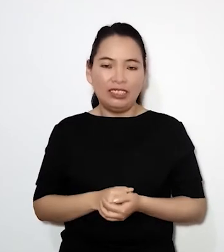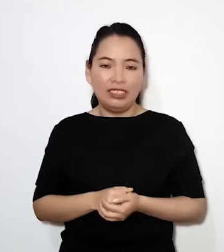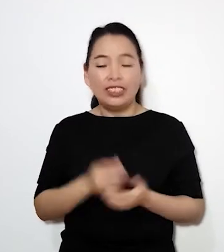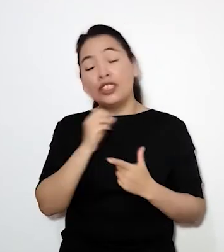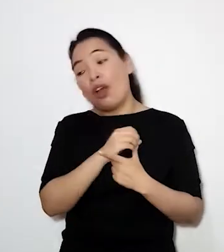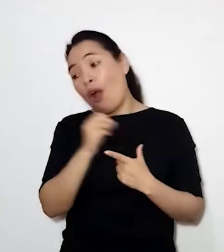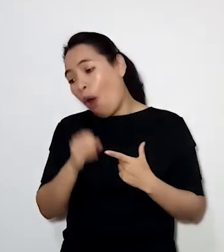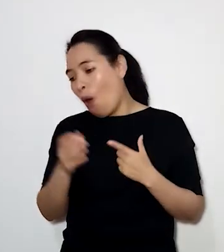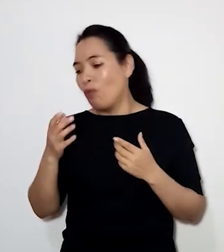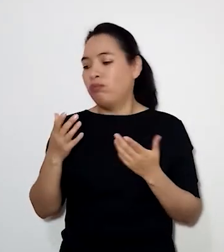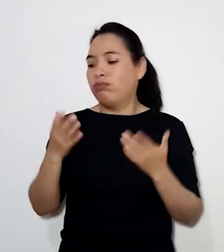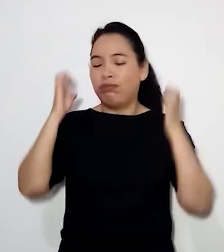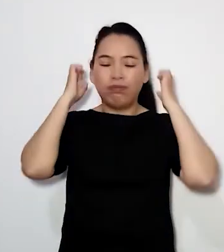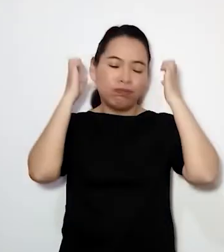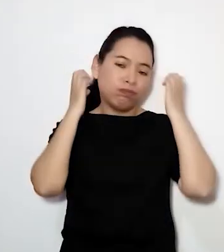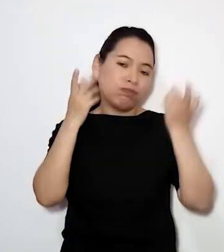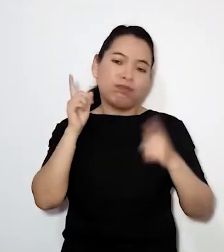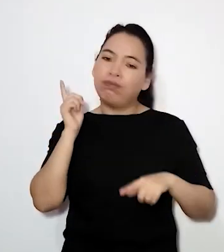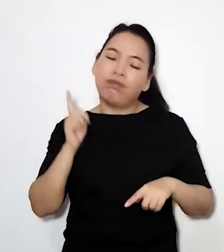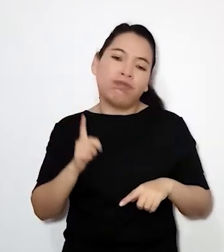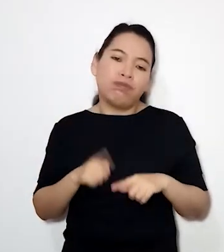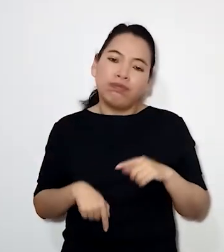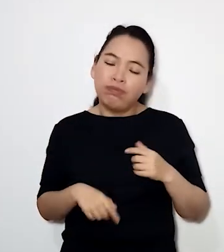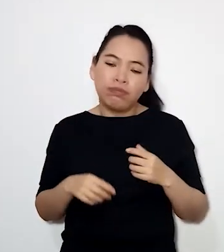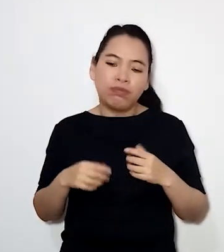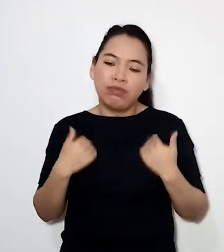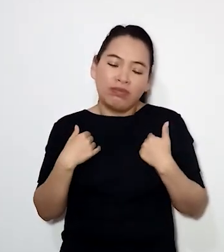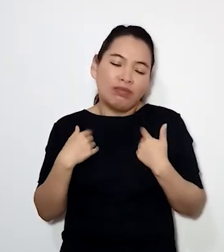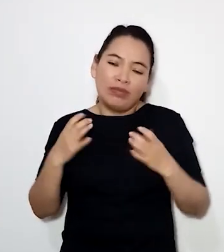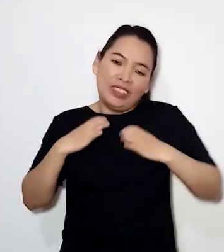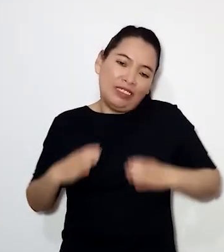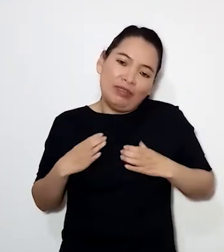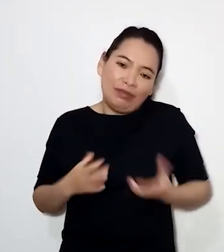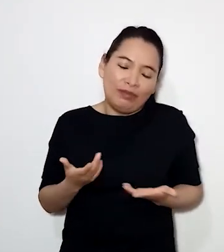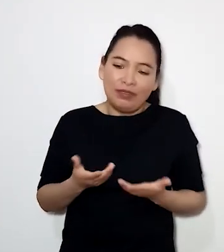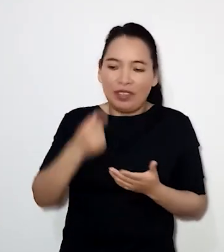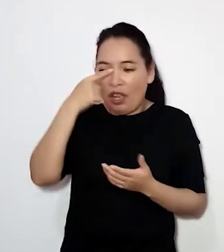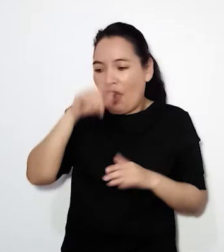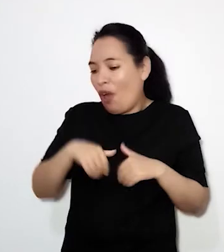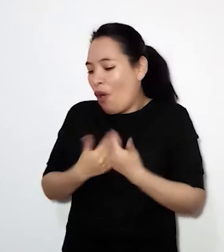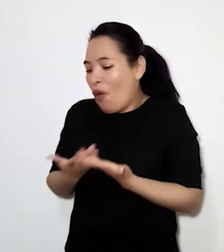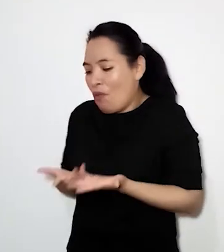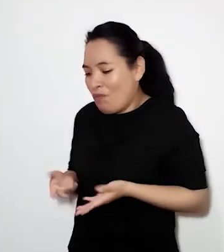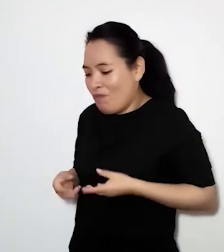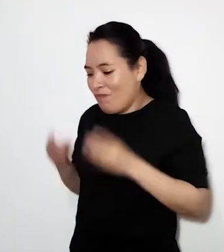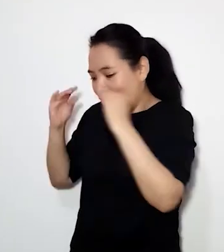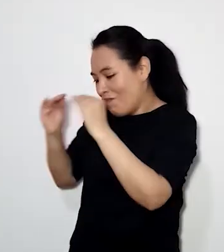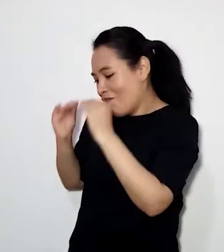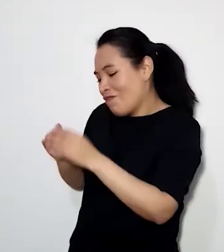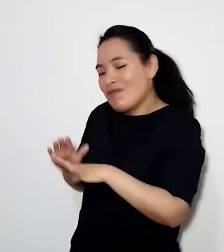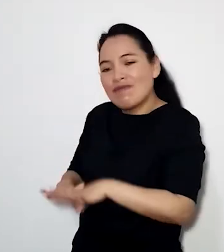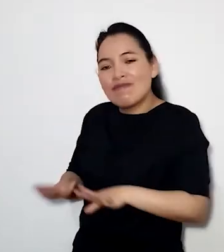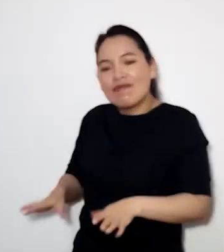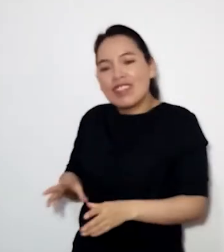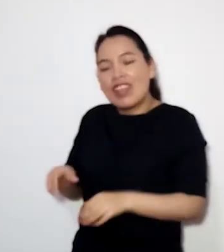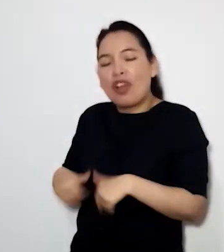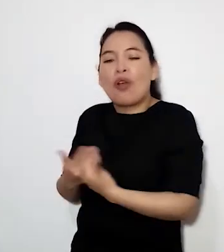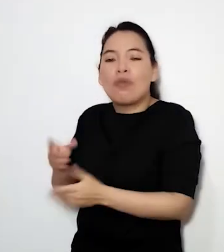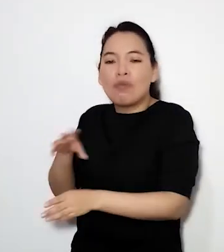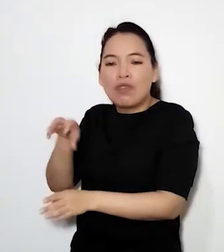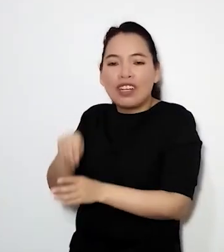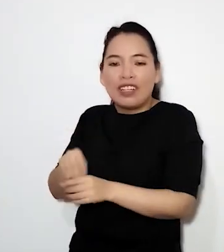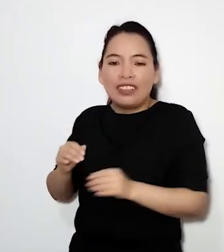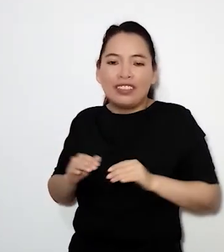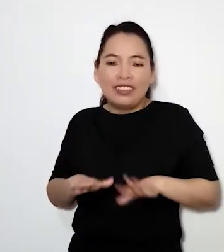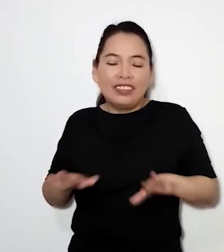capacitados adecuadamente sobre cómo enseñar y cómo incluir a los niños y niñas con discapacidades. Las